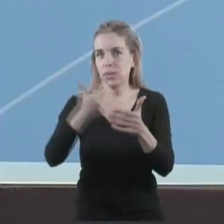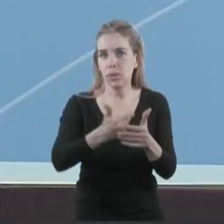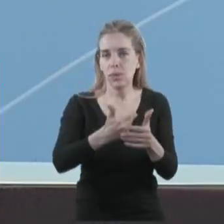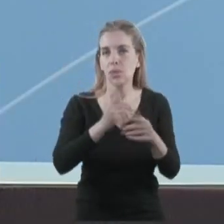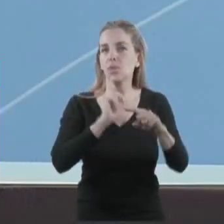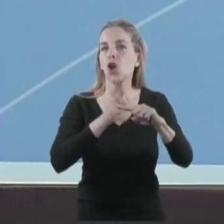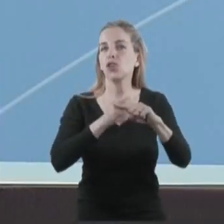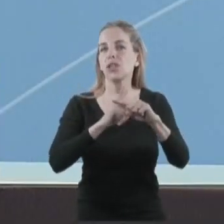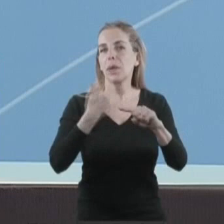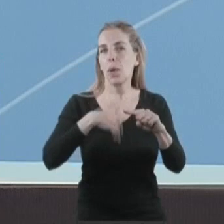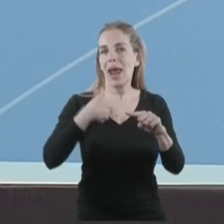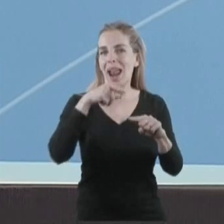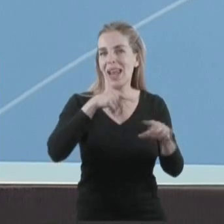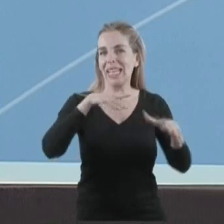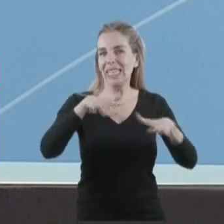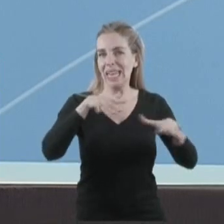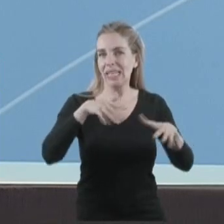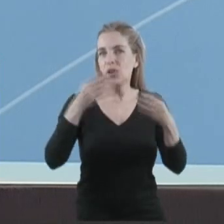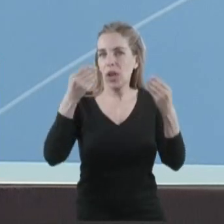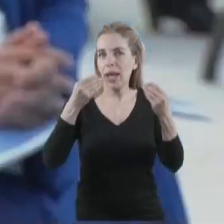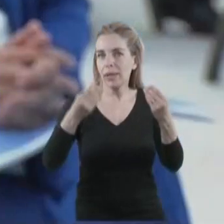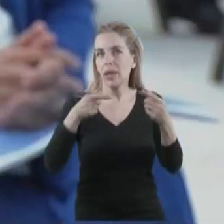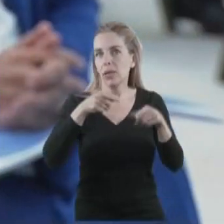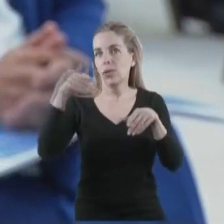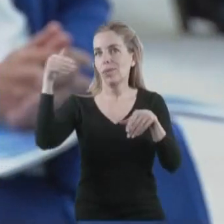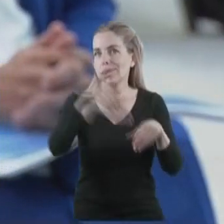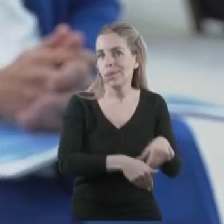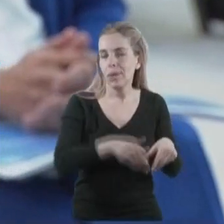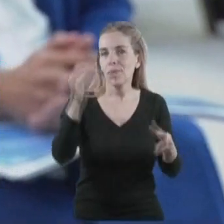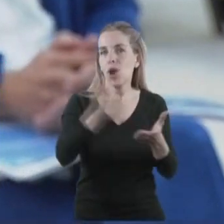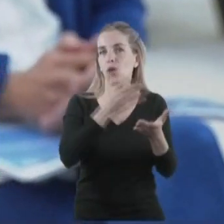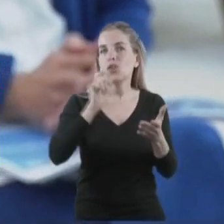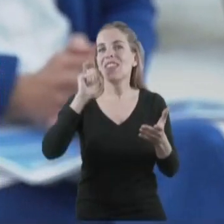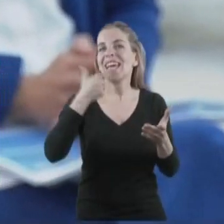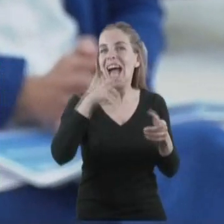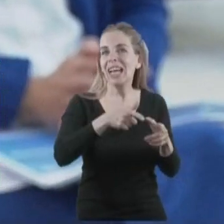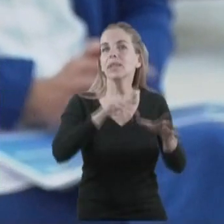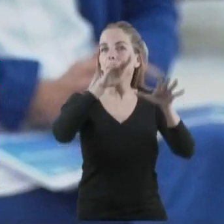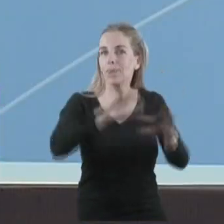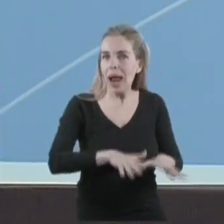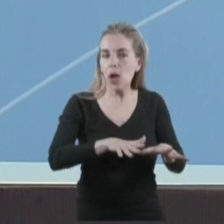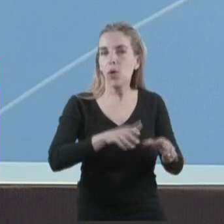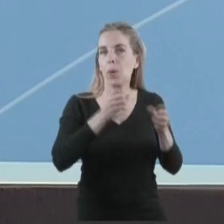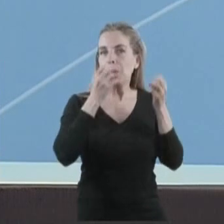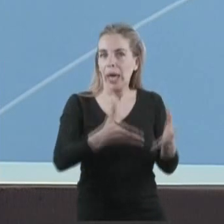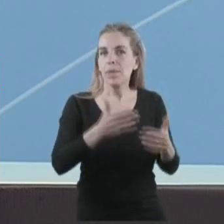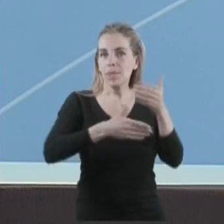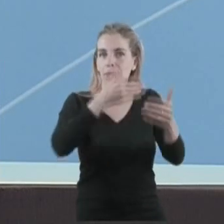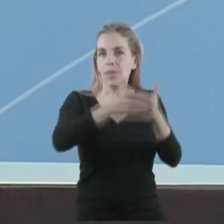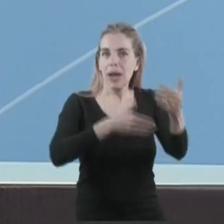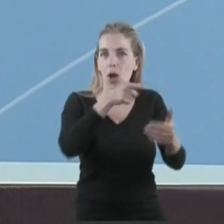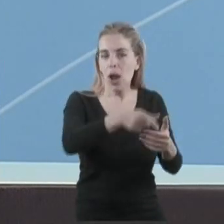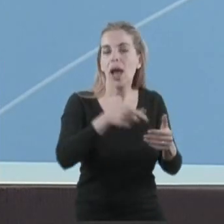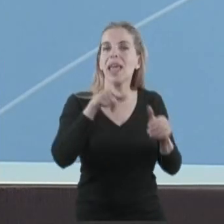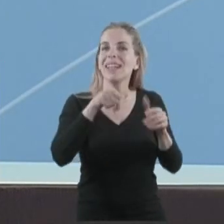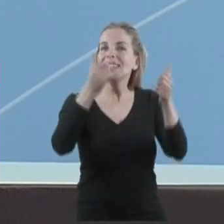para la Argentina, que es poder frenar el declino en la producción de gas y así contar con condiciones más